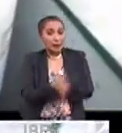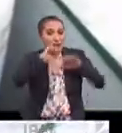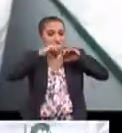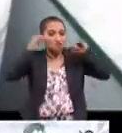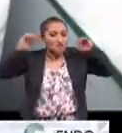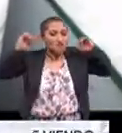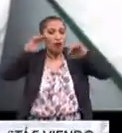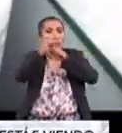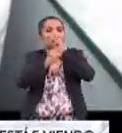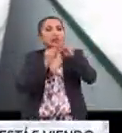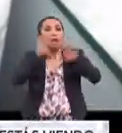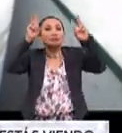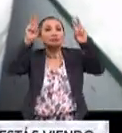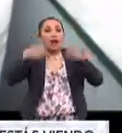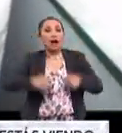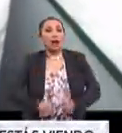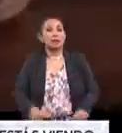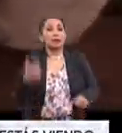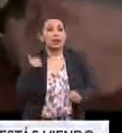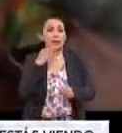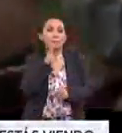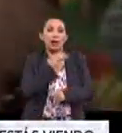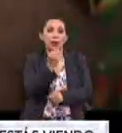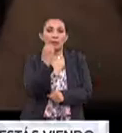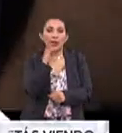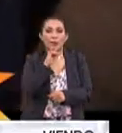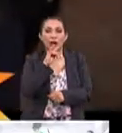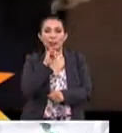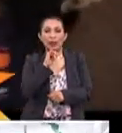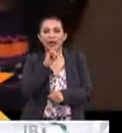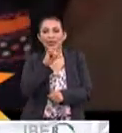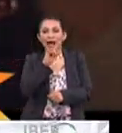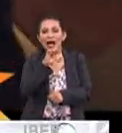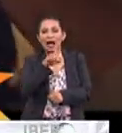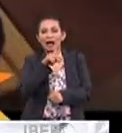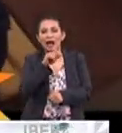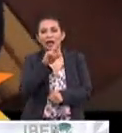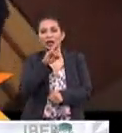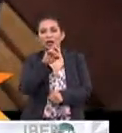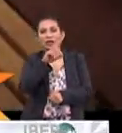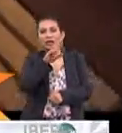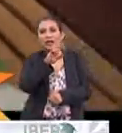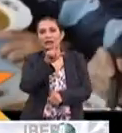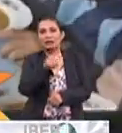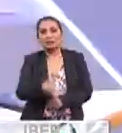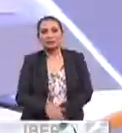cumbre mundial contra el hambre y la malnutrición. Para Iberoamérica al Día, Carla Rodríguez.